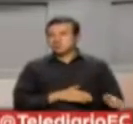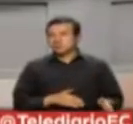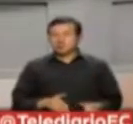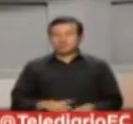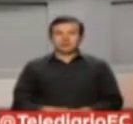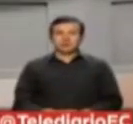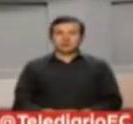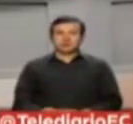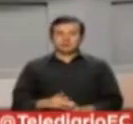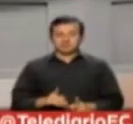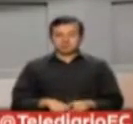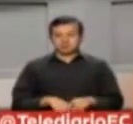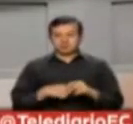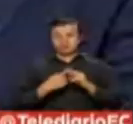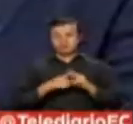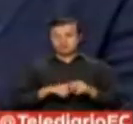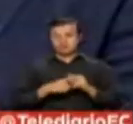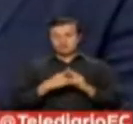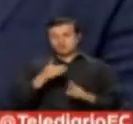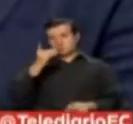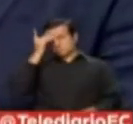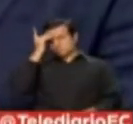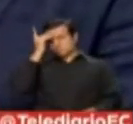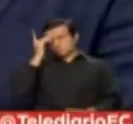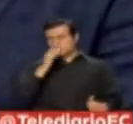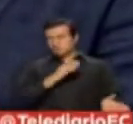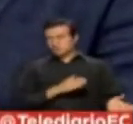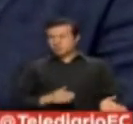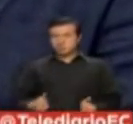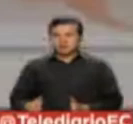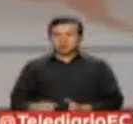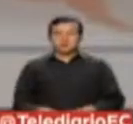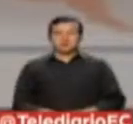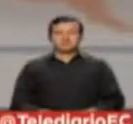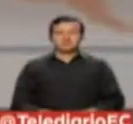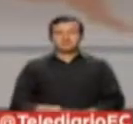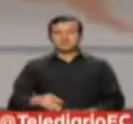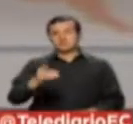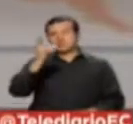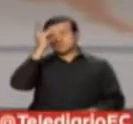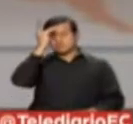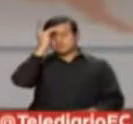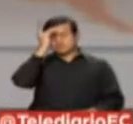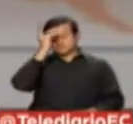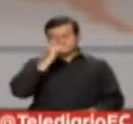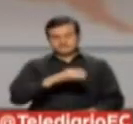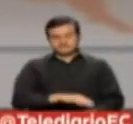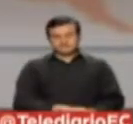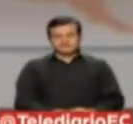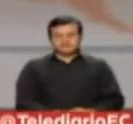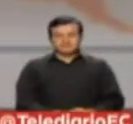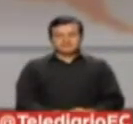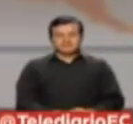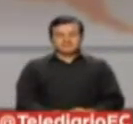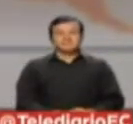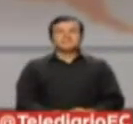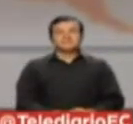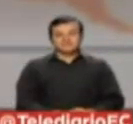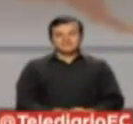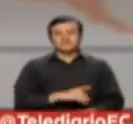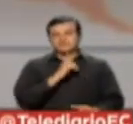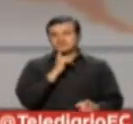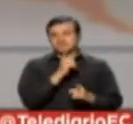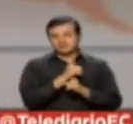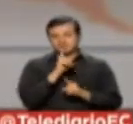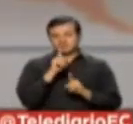comencemos por los por los deberes en el tema de los deberes lo que lo que originó esto es que en